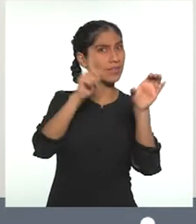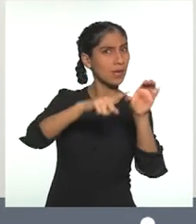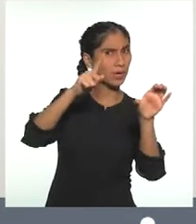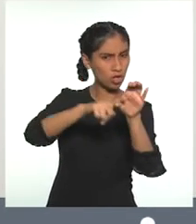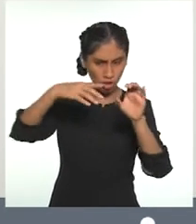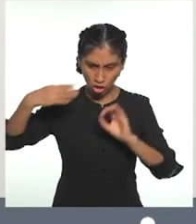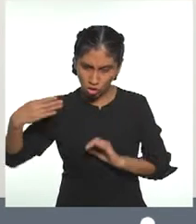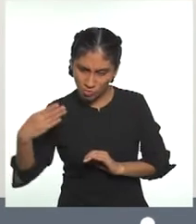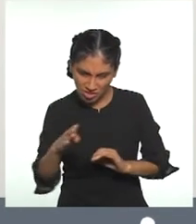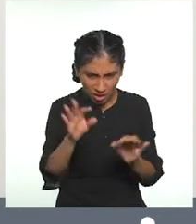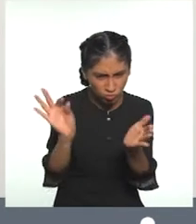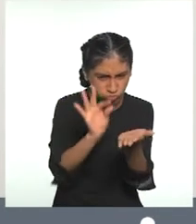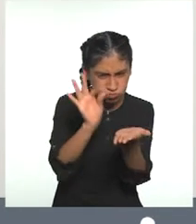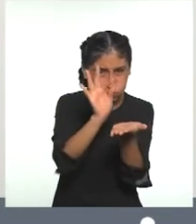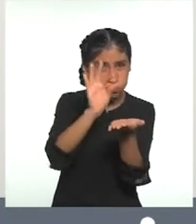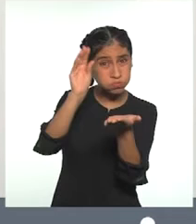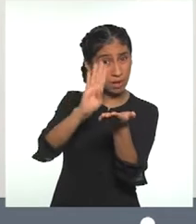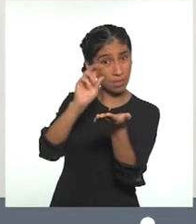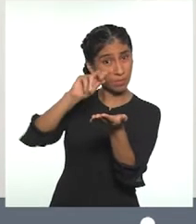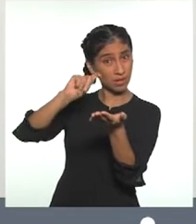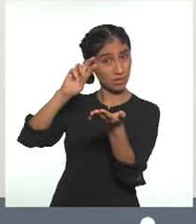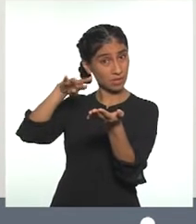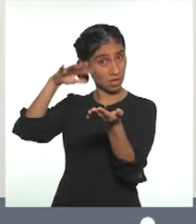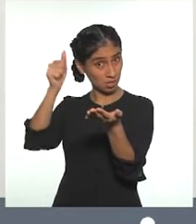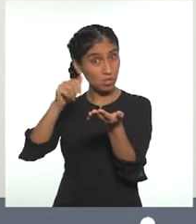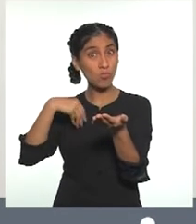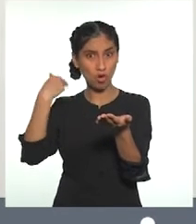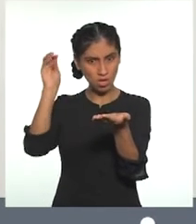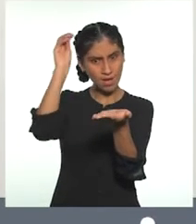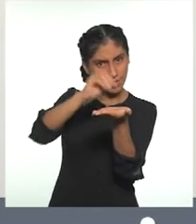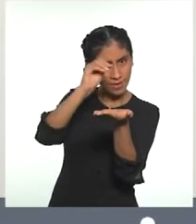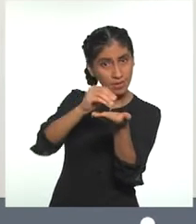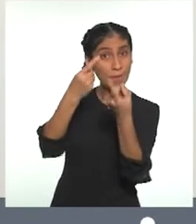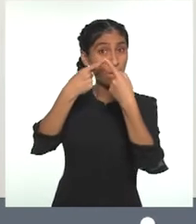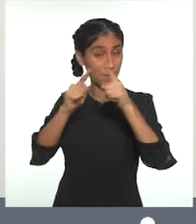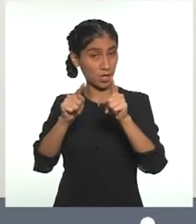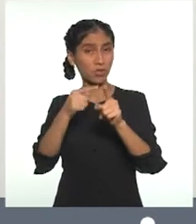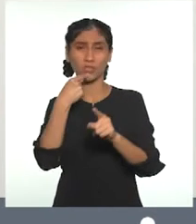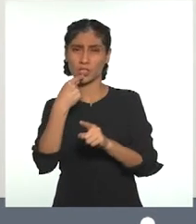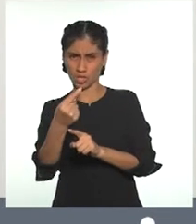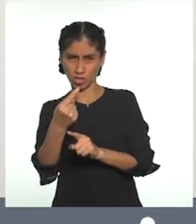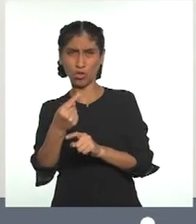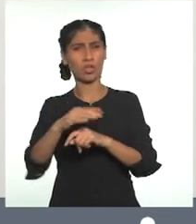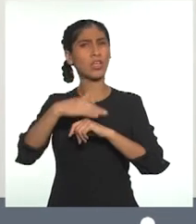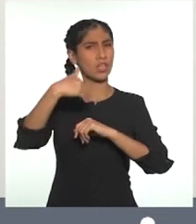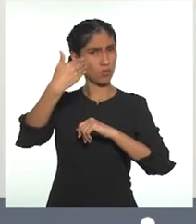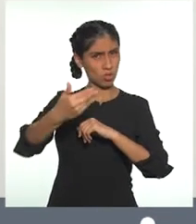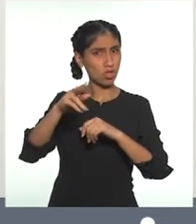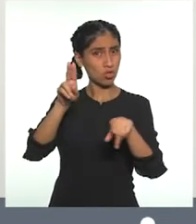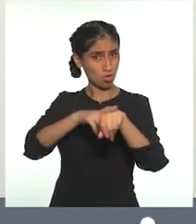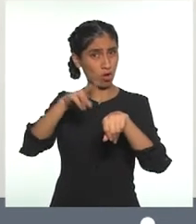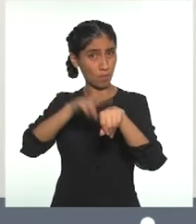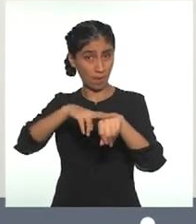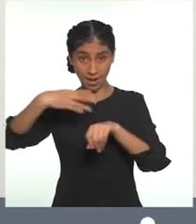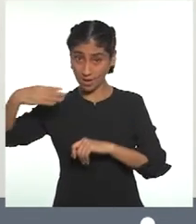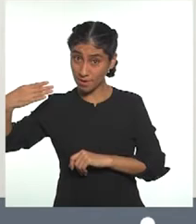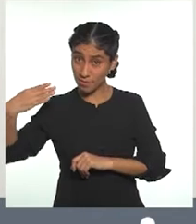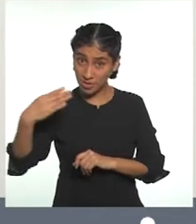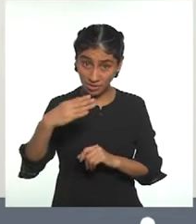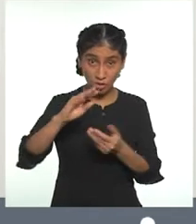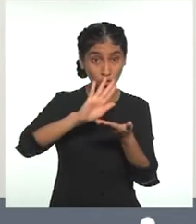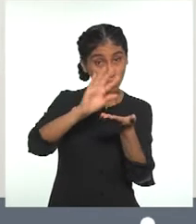mariscos, pero aclaraban que esta podía ser eliminada mediante la cocción de los alimentos a